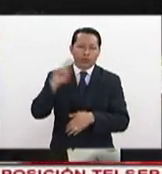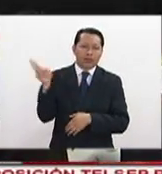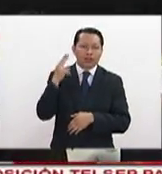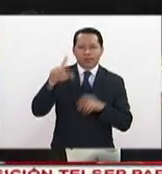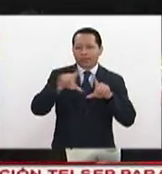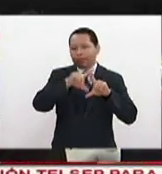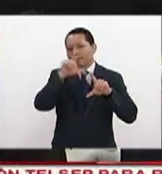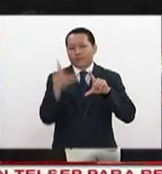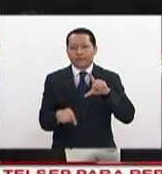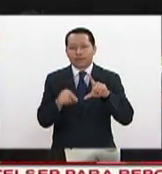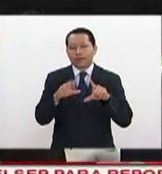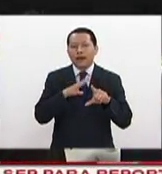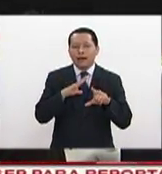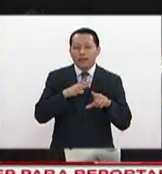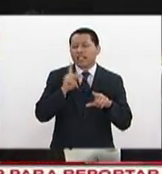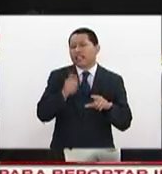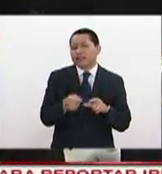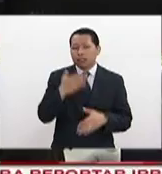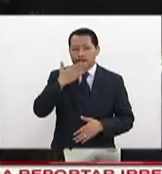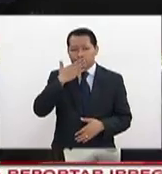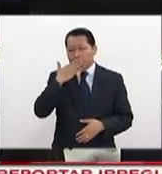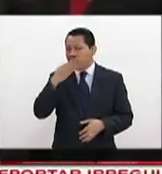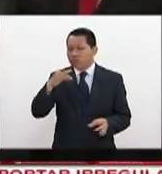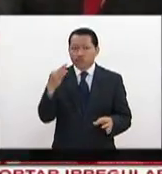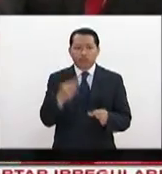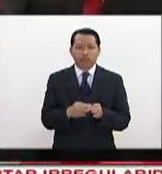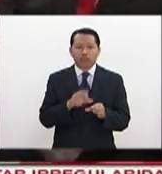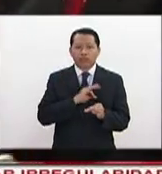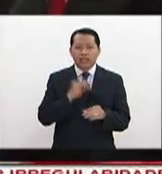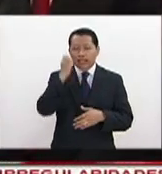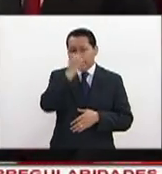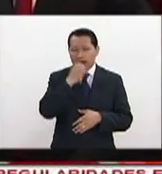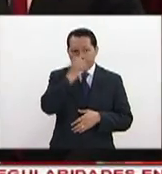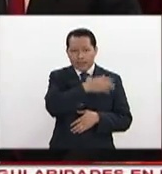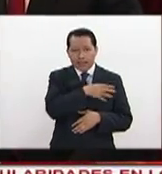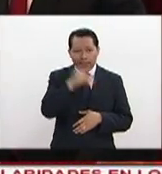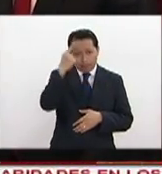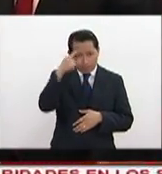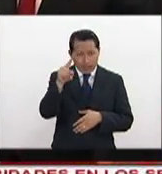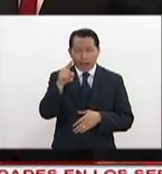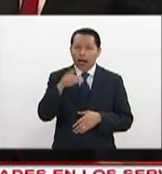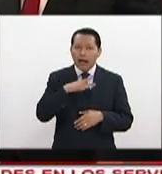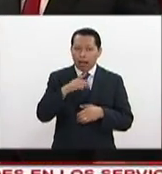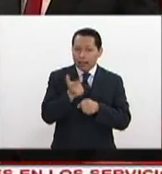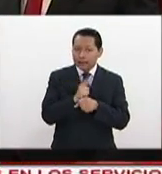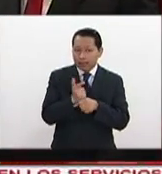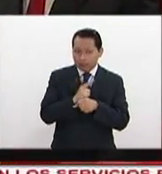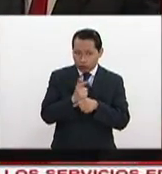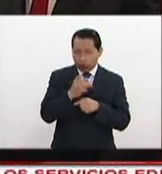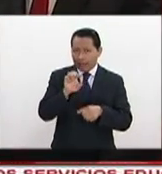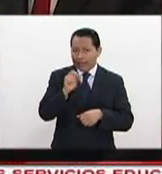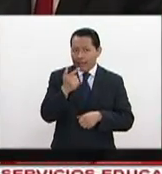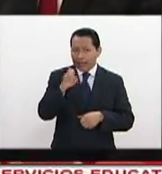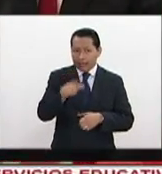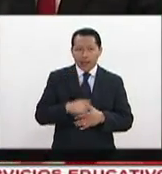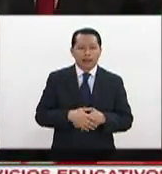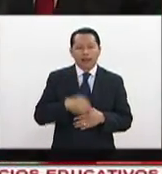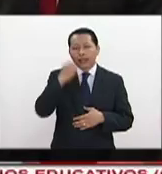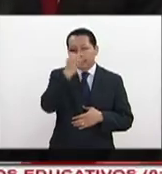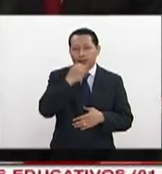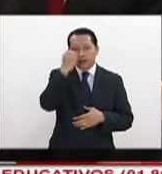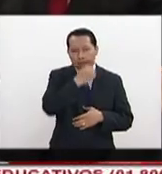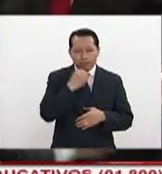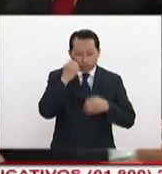el país que alcanzaron un desempeño excepcional en el examen general para el egreso de la licenciatura EGEL. Los